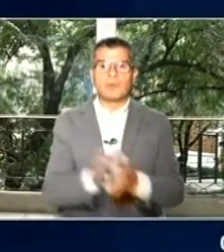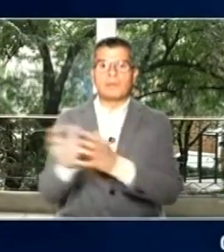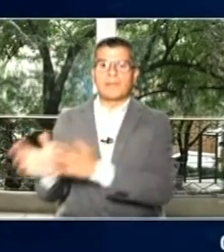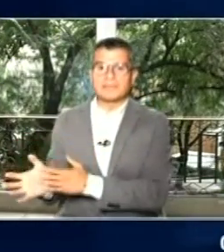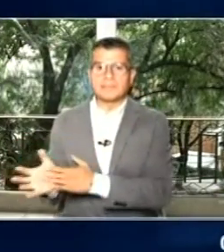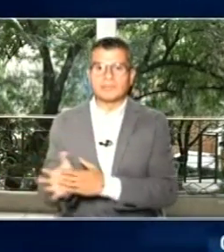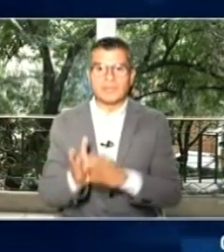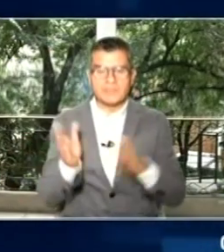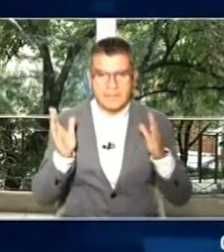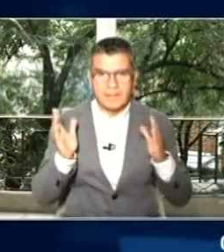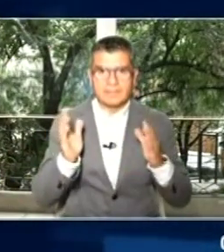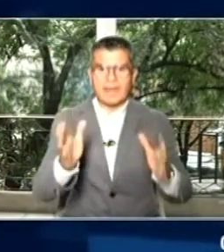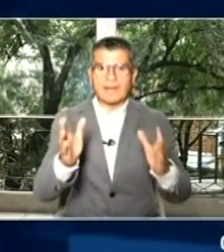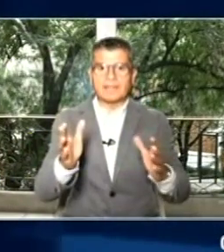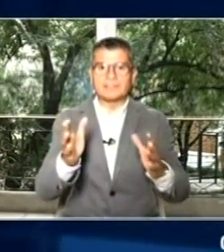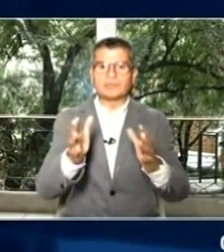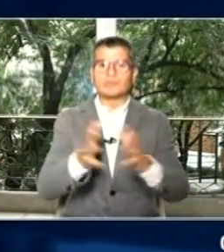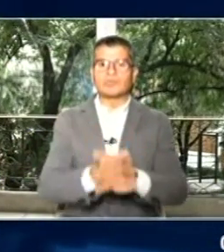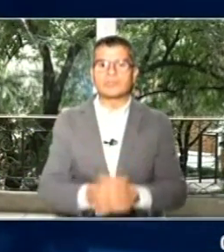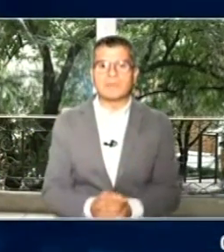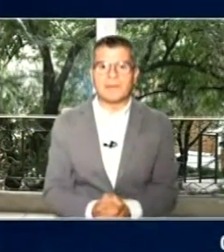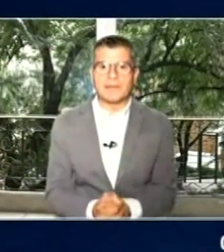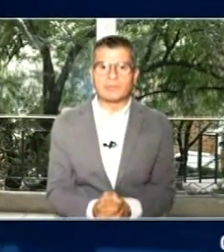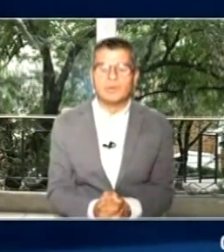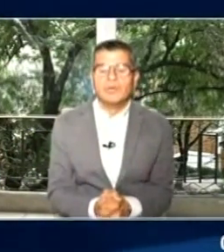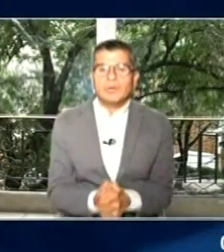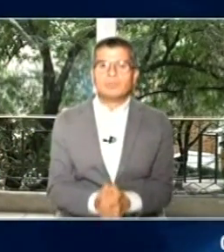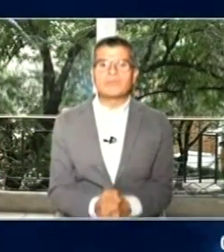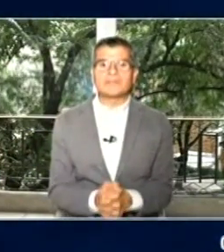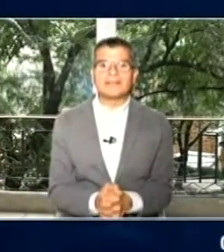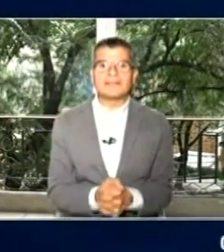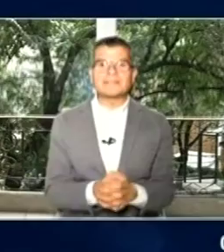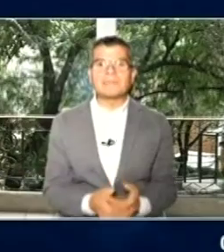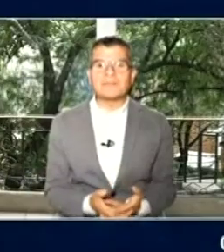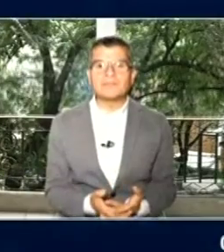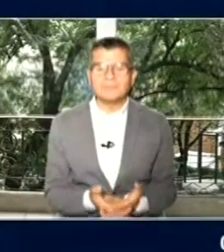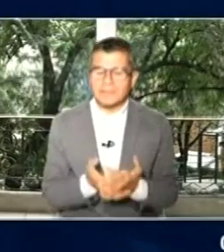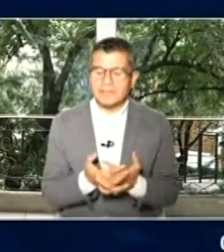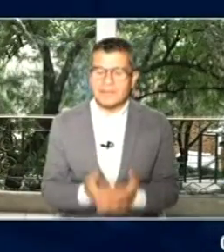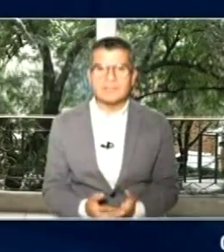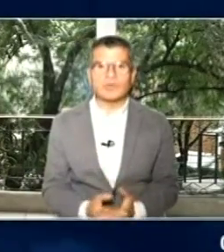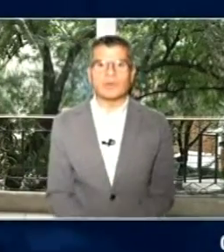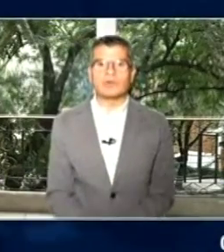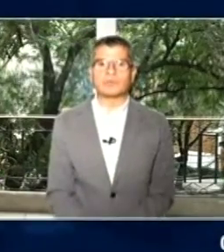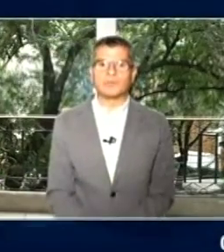ya es culpable, este es inocente. Dejar que las instituciones trabajen, Arturo. Muchas gracias, te abrazo y te deseo lo mejor, Arturo.